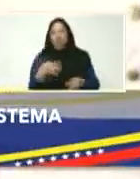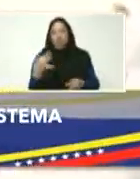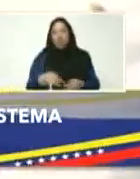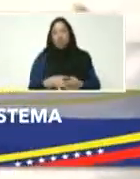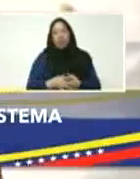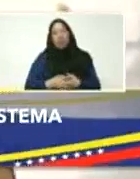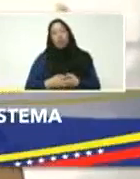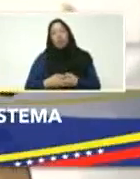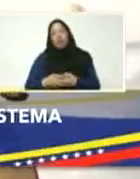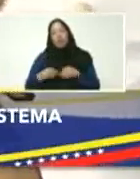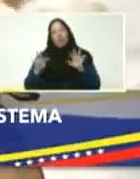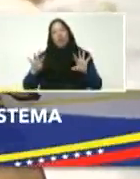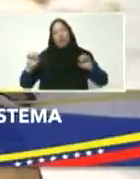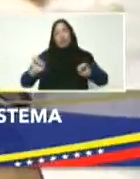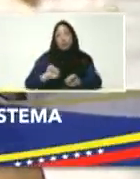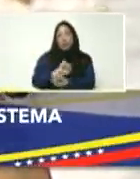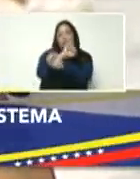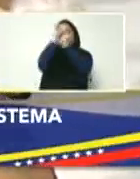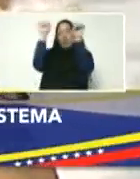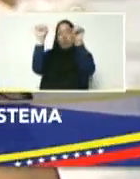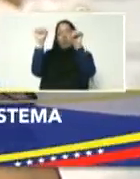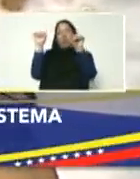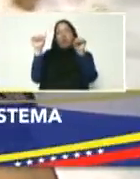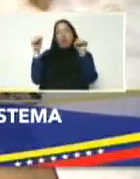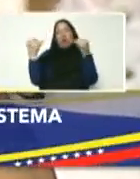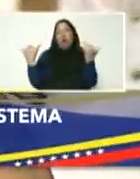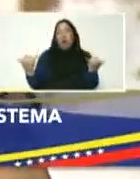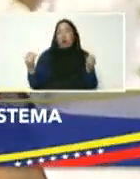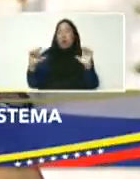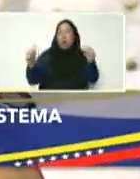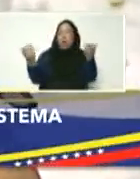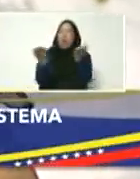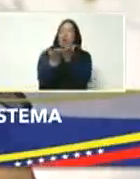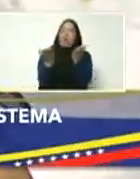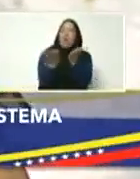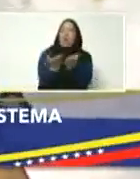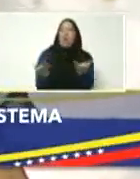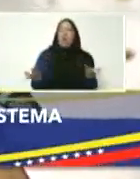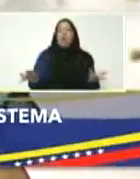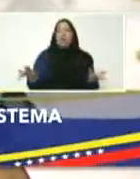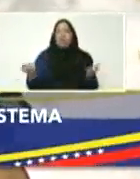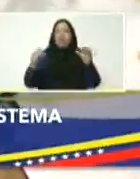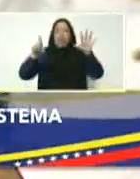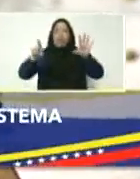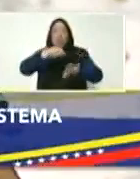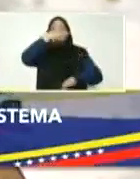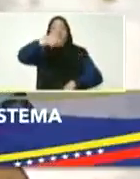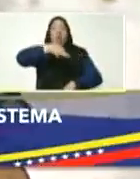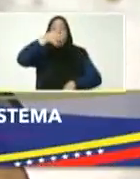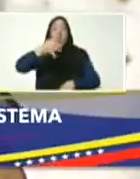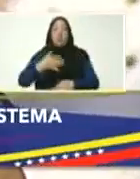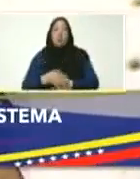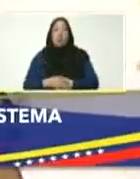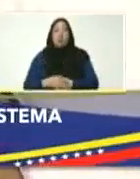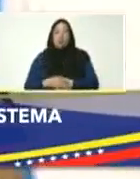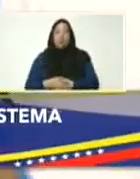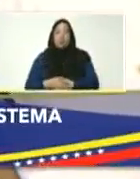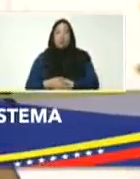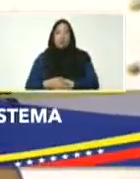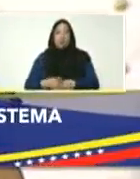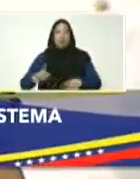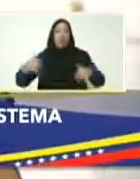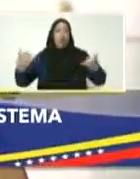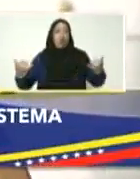ya a las 9 de la mañana la gente estaba tocando puertas. ¿Y a qué hora vamos a la escuela, niño? En la tarde, esa es la instrucción. Pero vamos ahorita